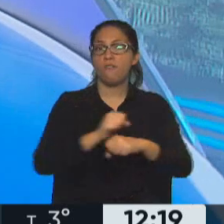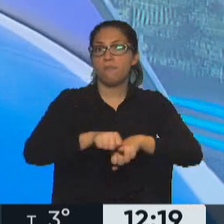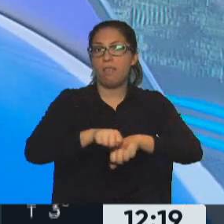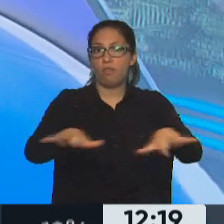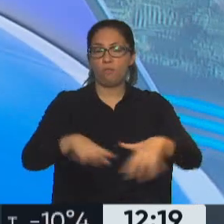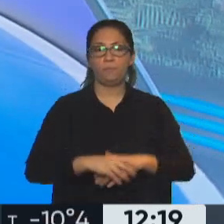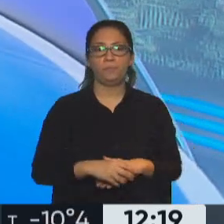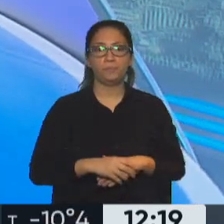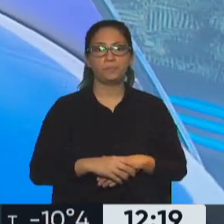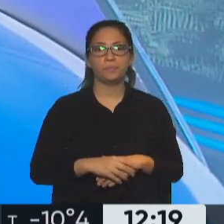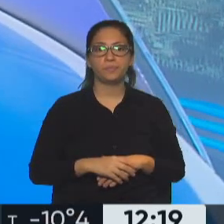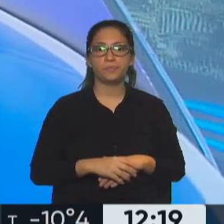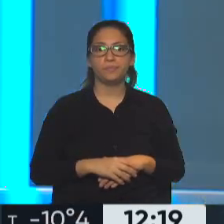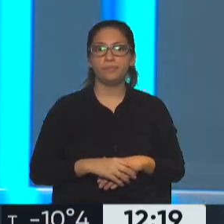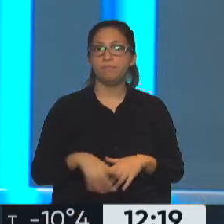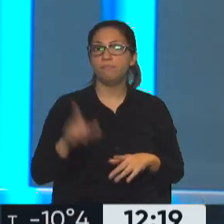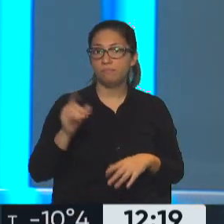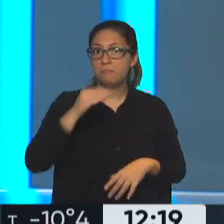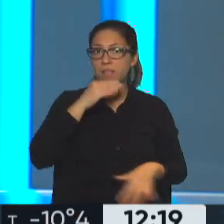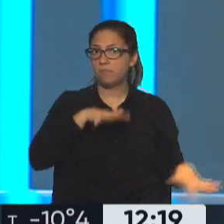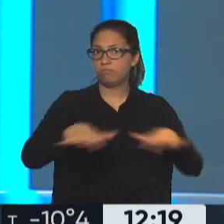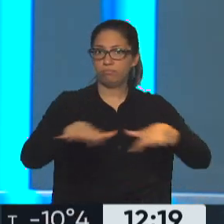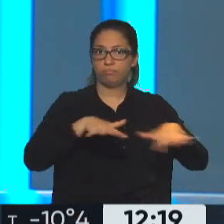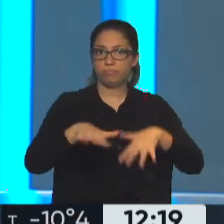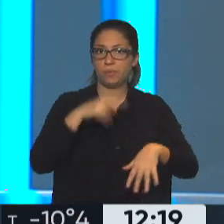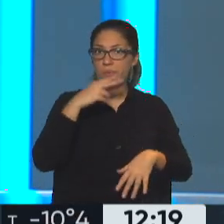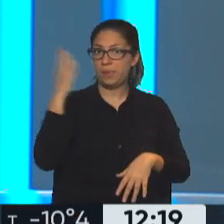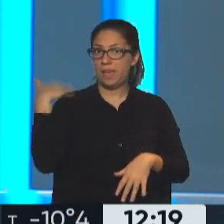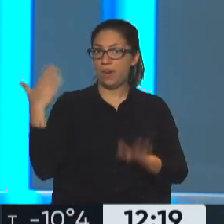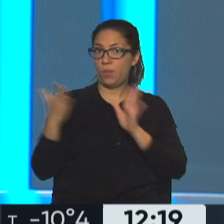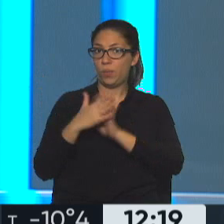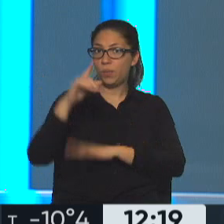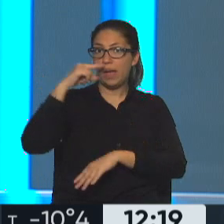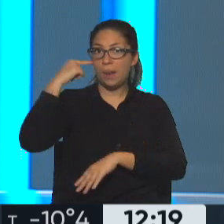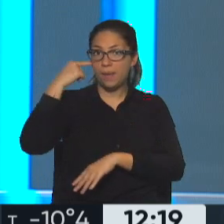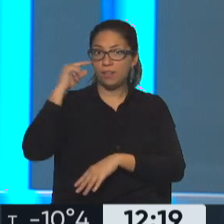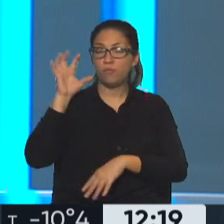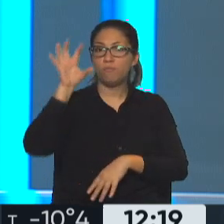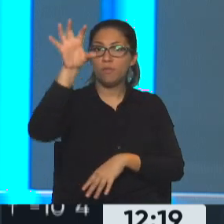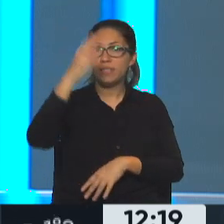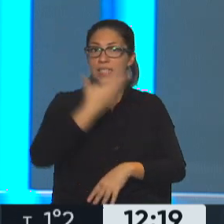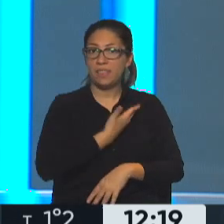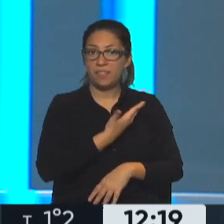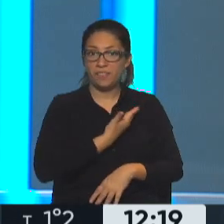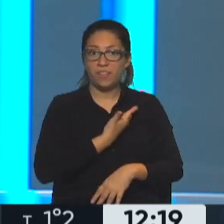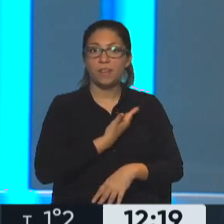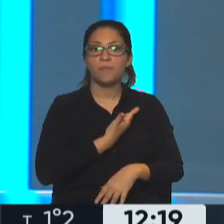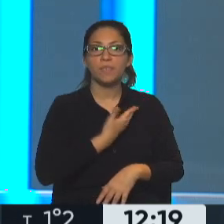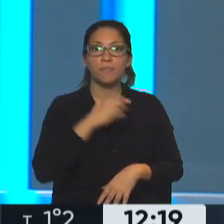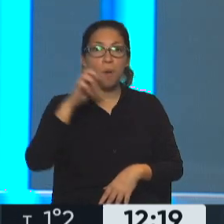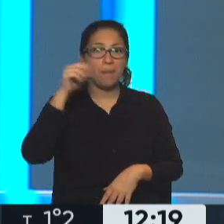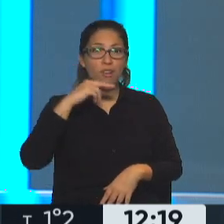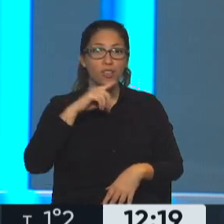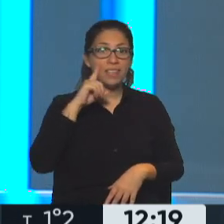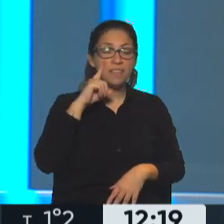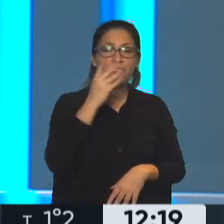mientras tanto decíamos muy activo sergio massa de hecho estuvo el viernes con el presidente alberto fernández en la provincia de santa fe con el gobernador omar perotti el fin